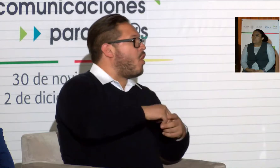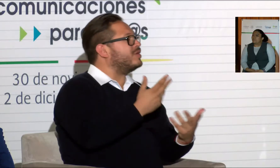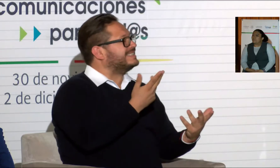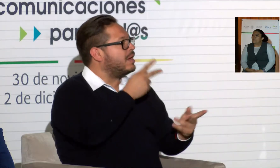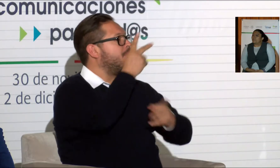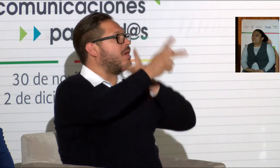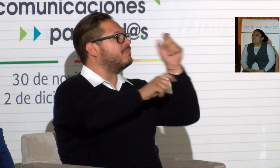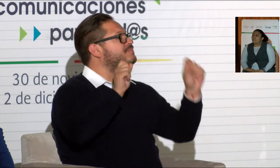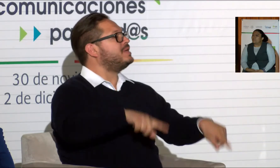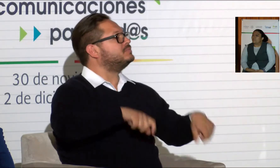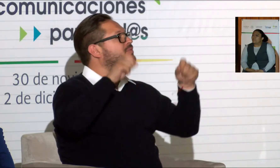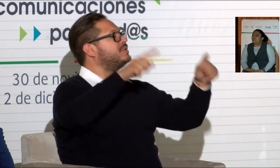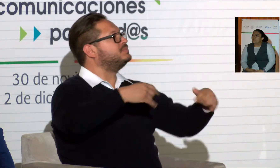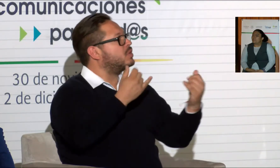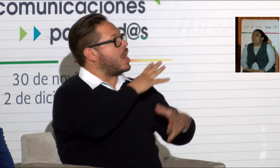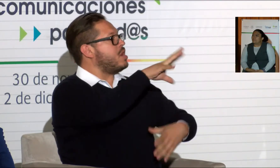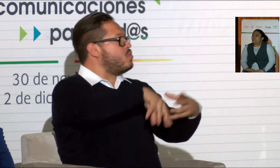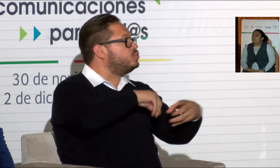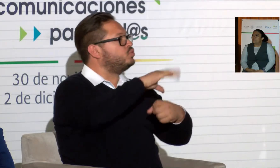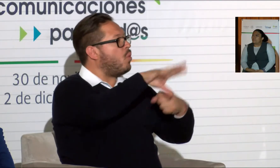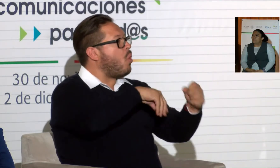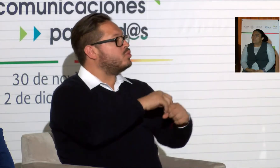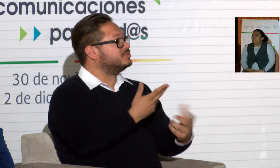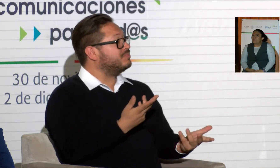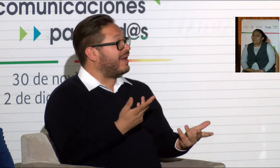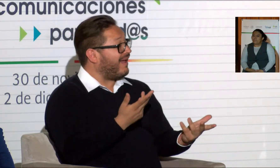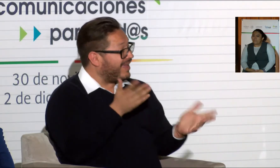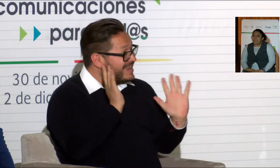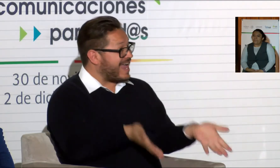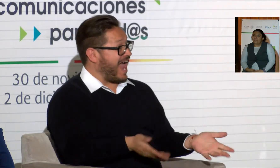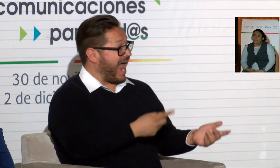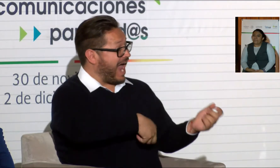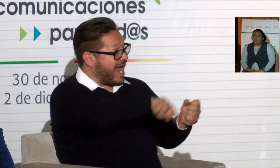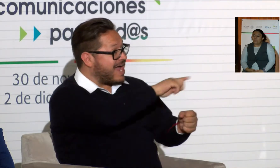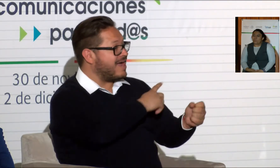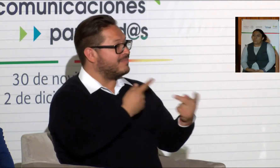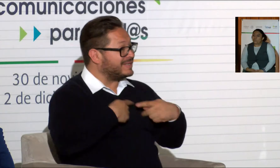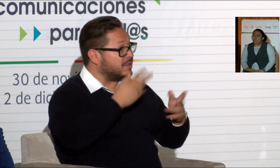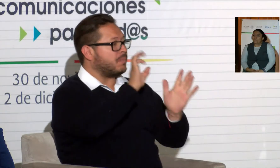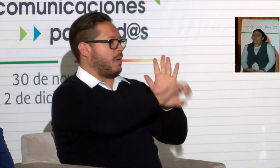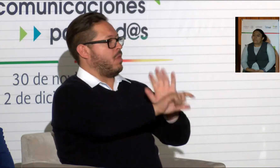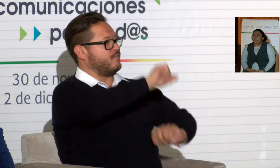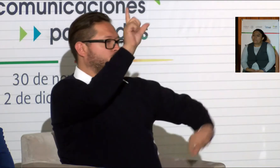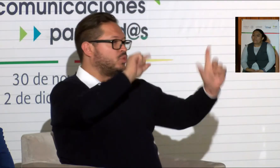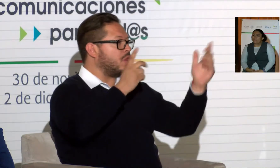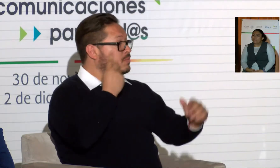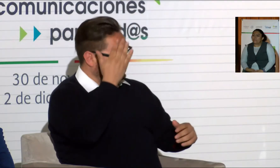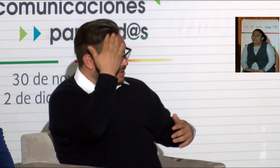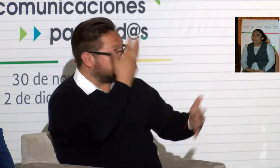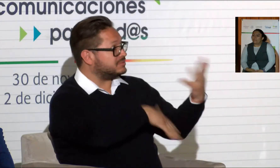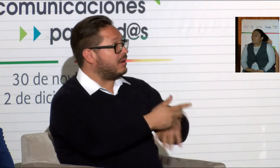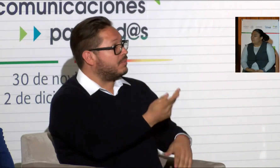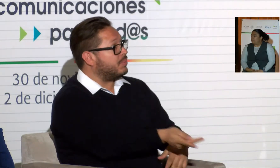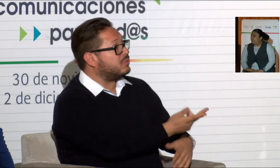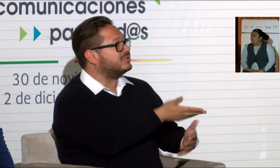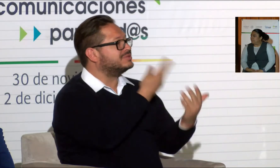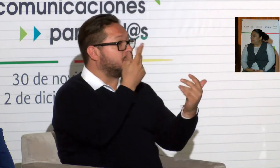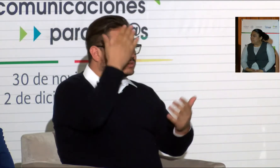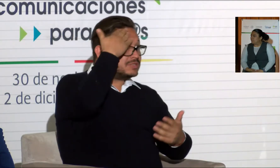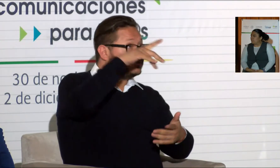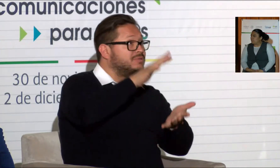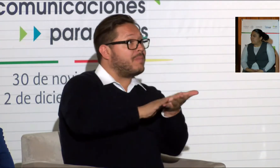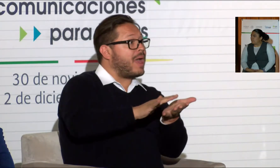en ámbito judicial, legal, no hay intérpretes, entonces los tenemos que conseguir. De verdad que estamos muy atrasados.